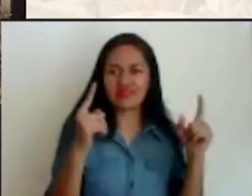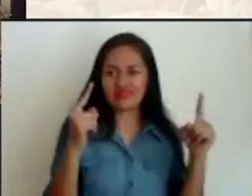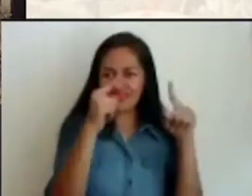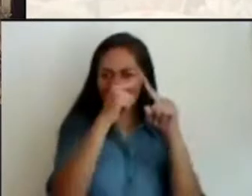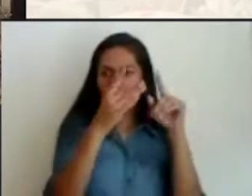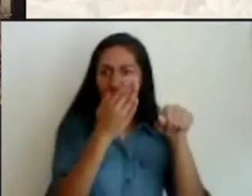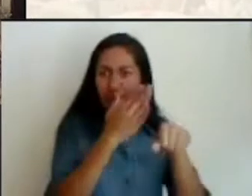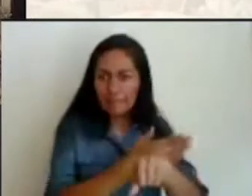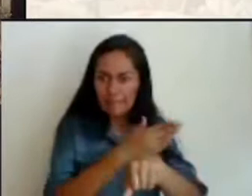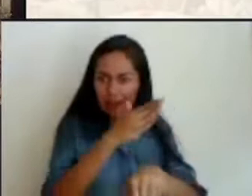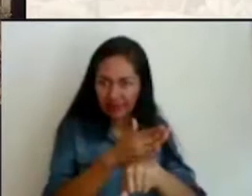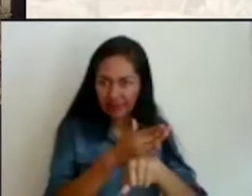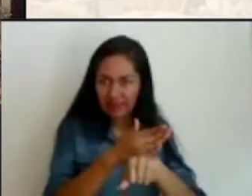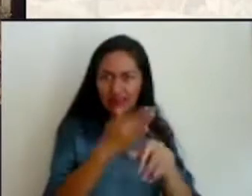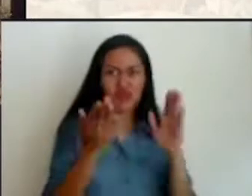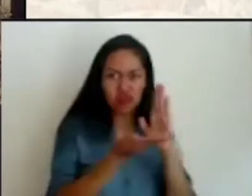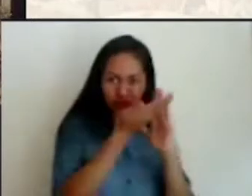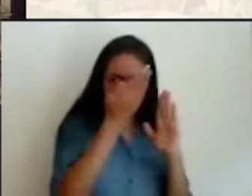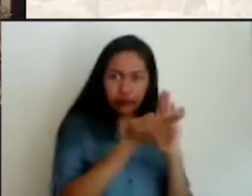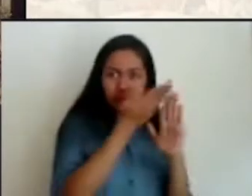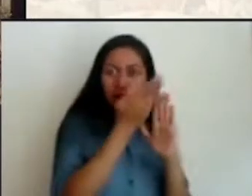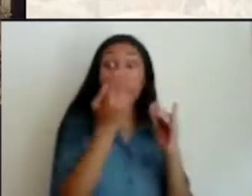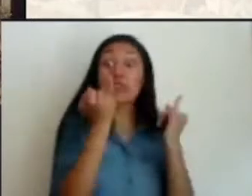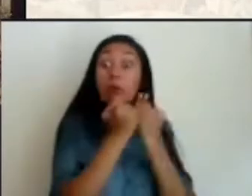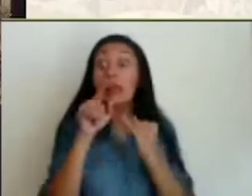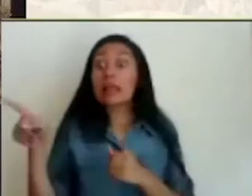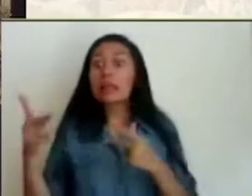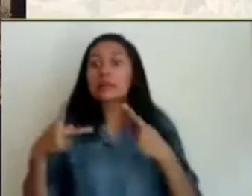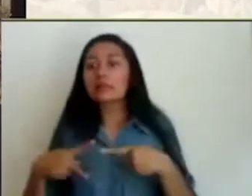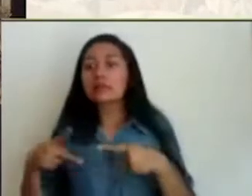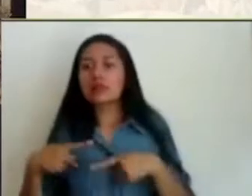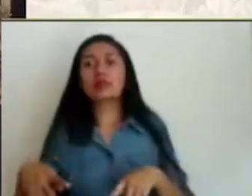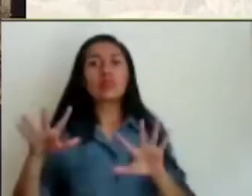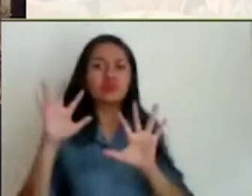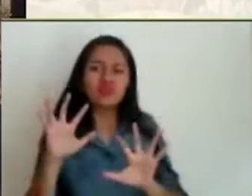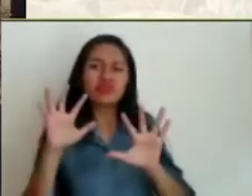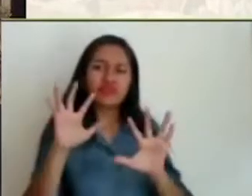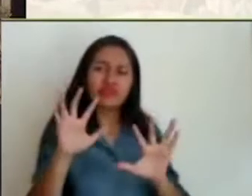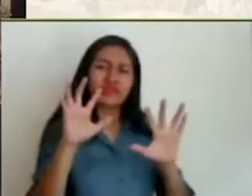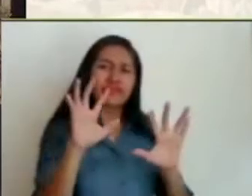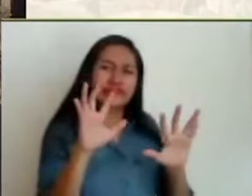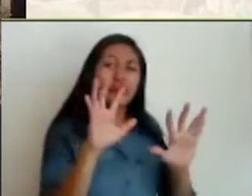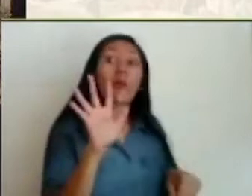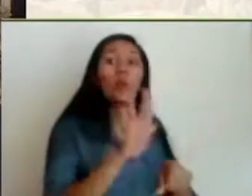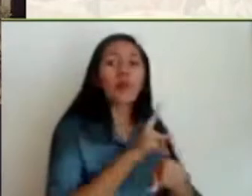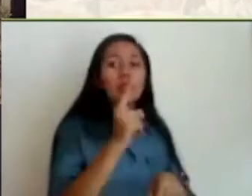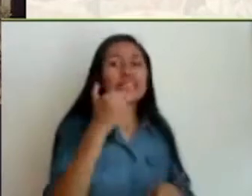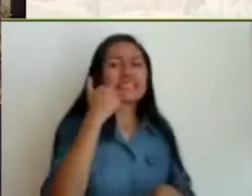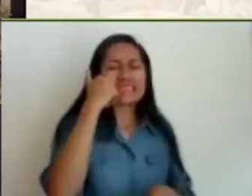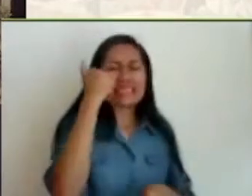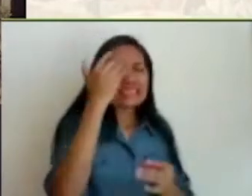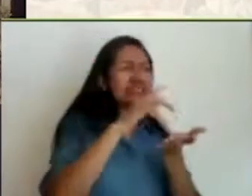iban a agradecer que hubiera desaparecido la peste. Attorno alla moneta si legge: in